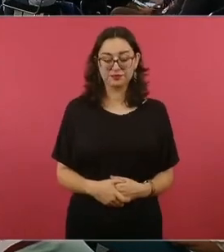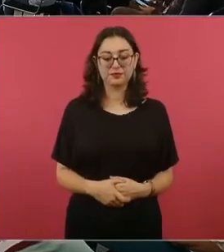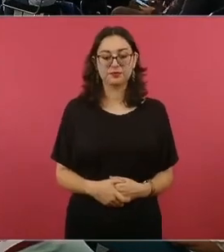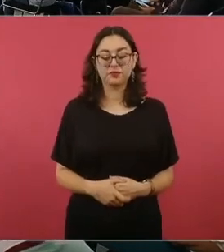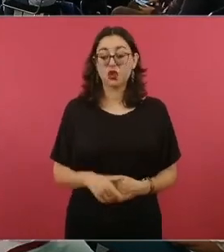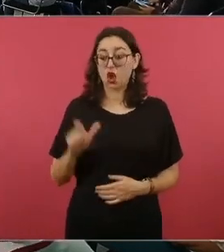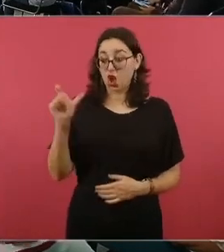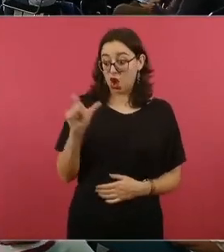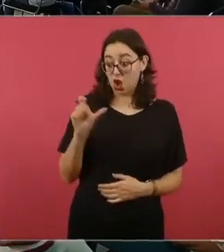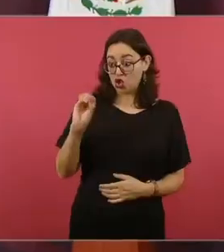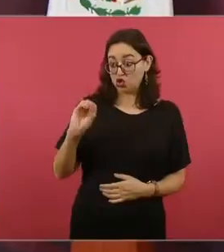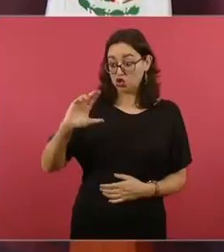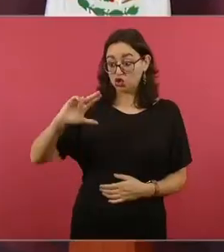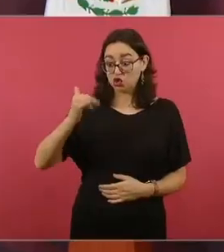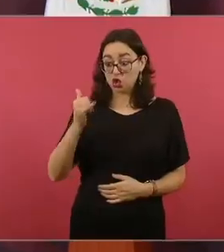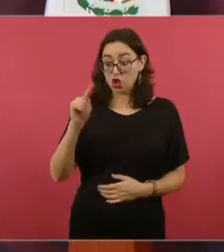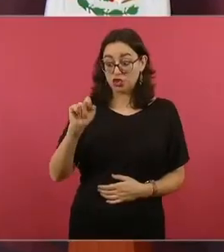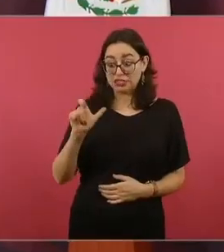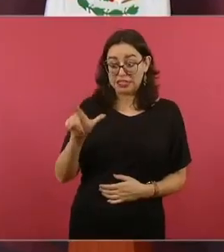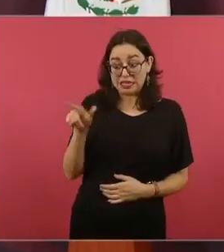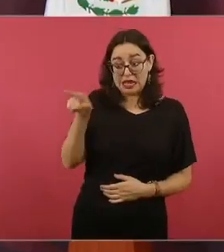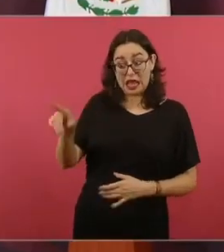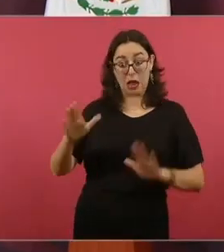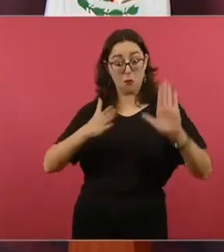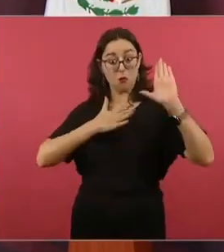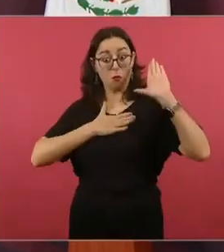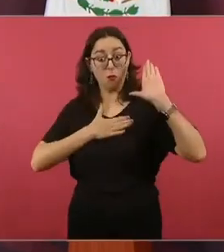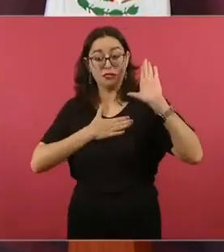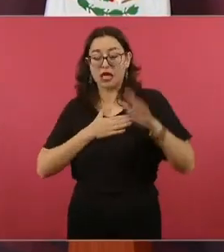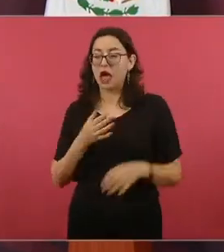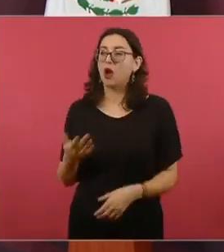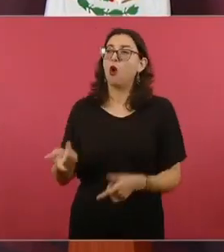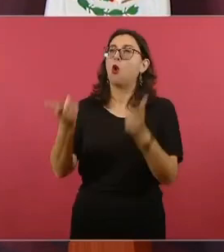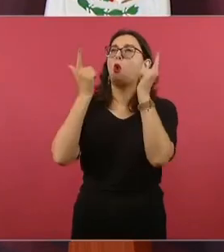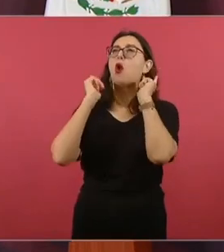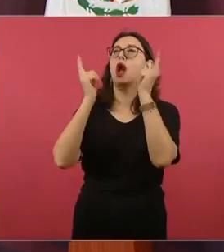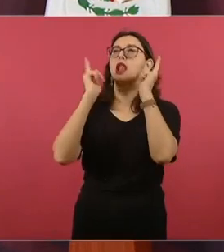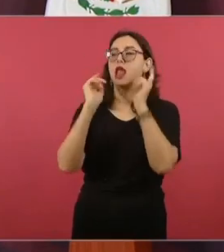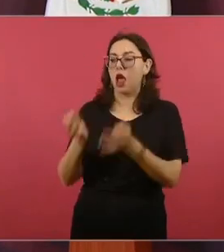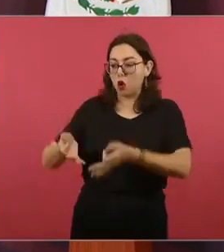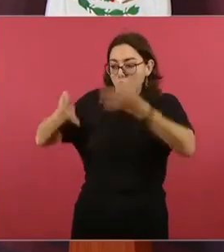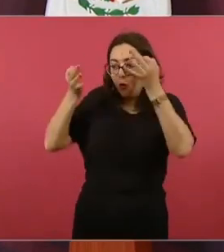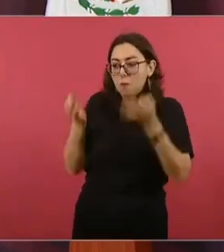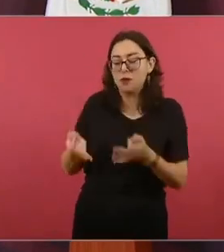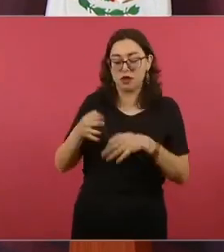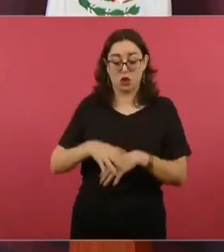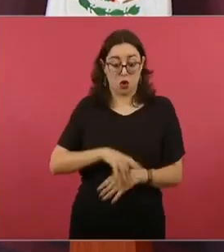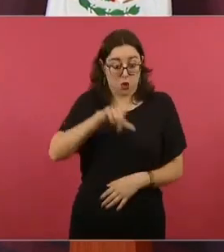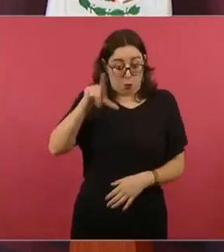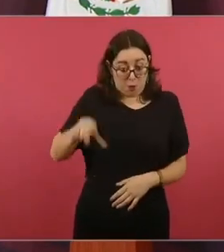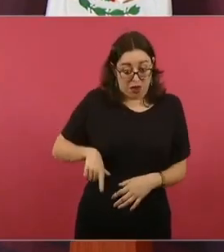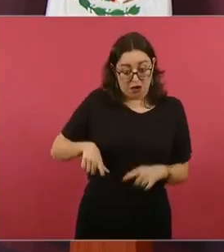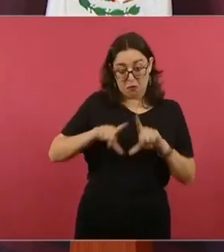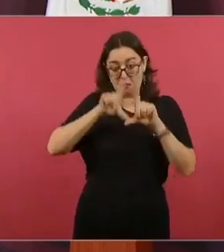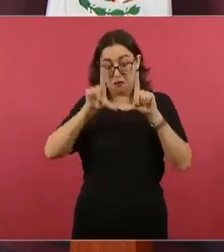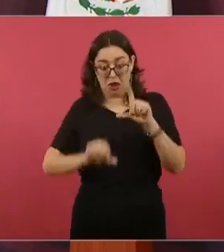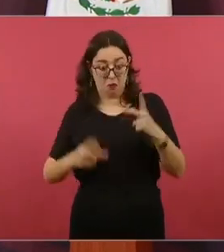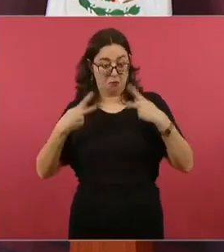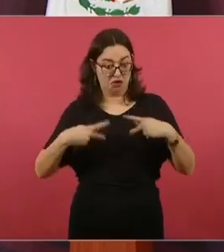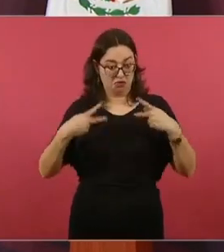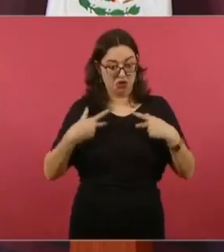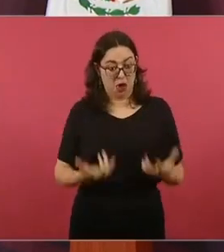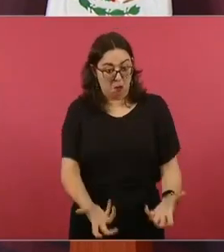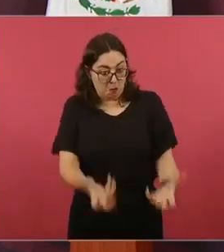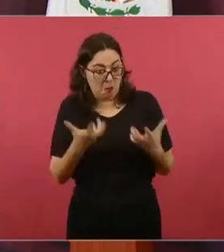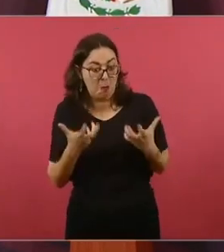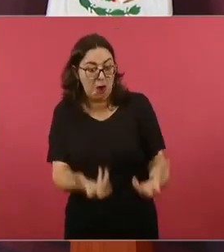Ojalá y Xóchitl nos cubra eso, de que los huevones no caben en el gobierno y tampoco en el país. Ya